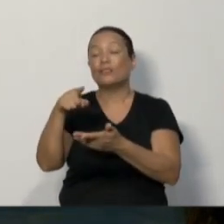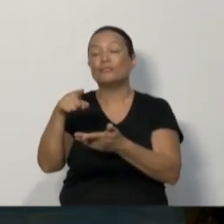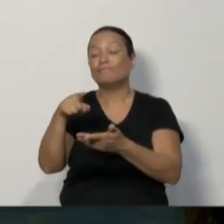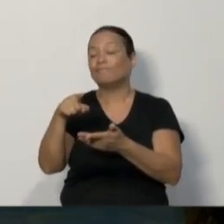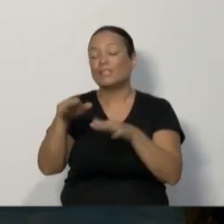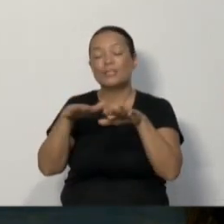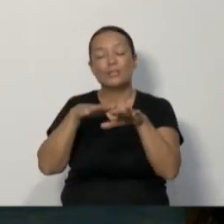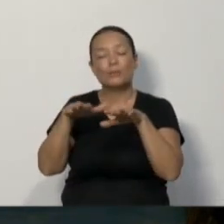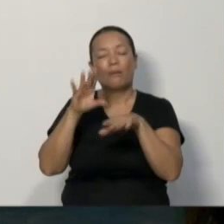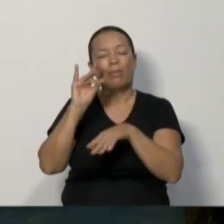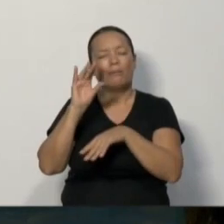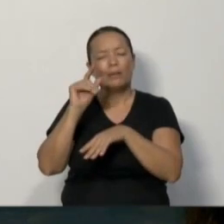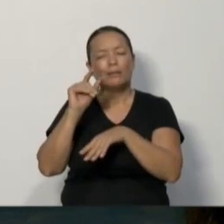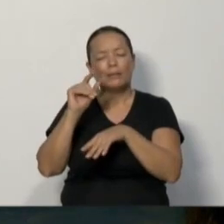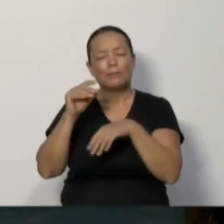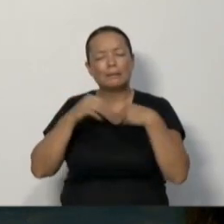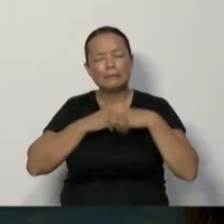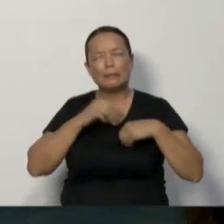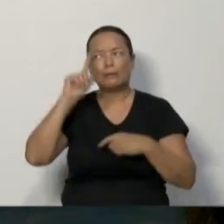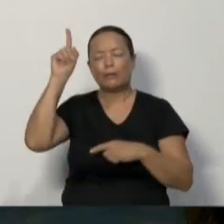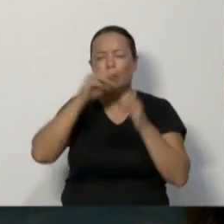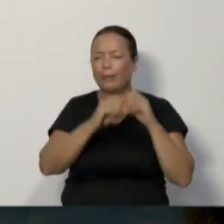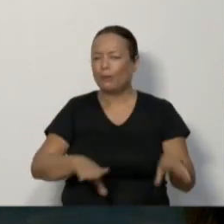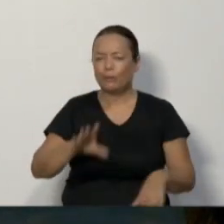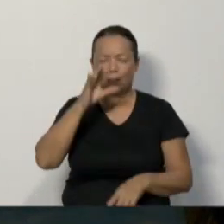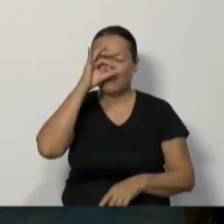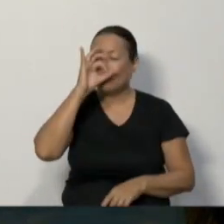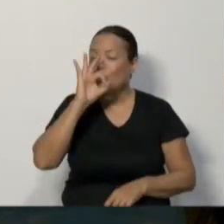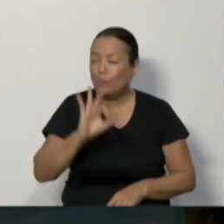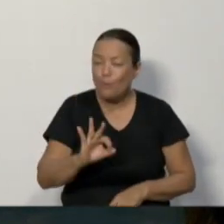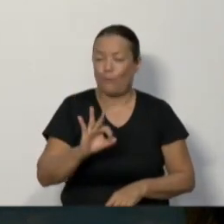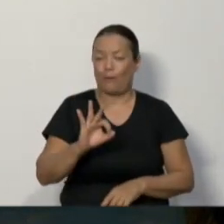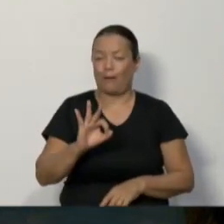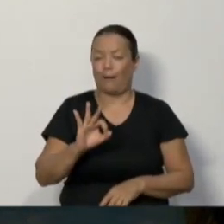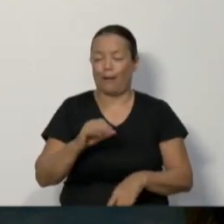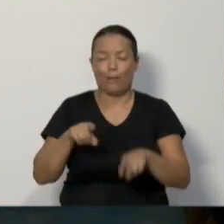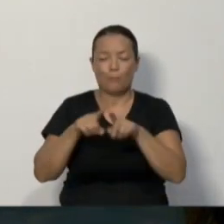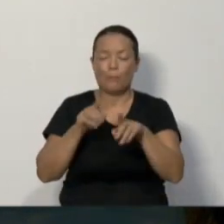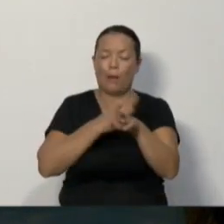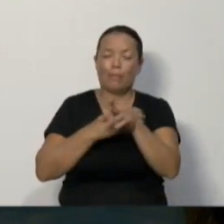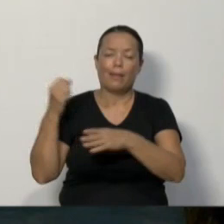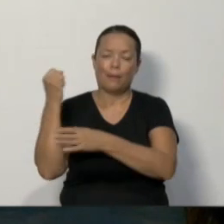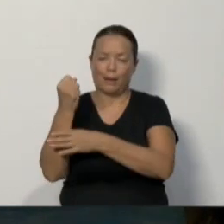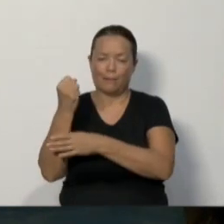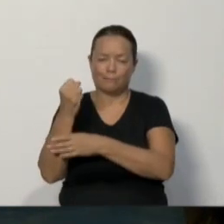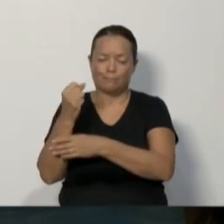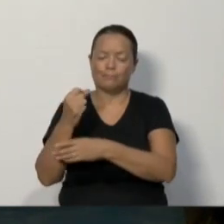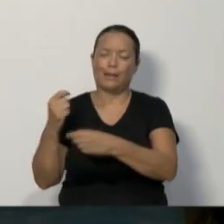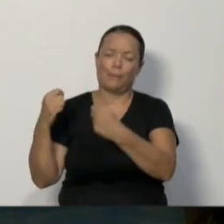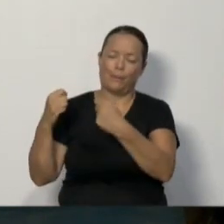la están pasando mal sientan que Dios no los abandona, como no lo abandonó Abraham en medio de su